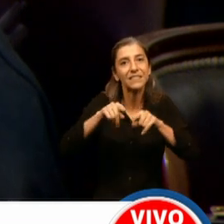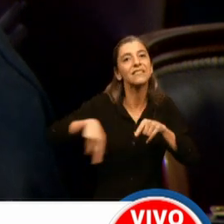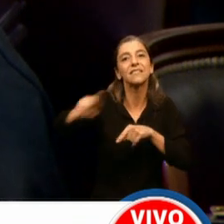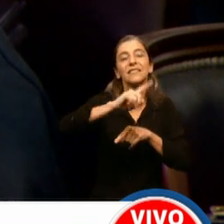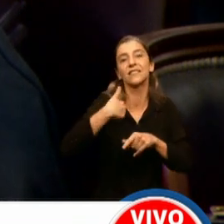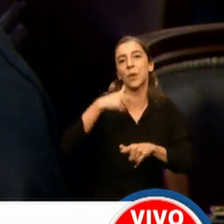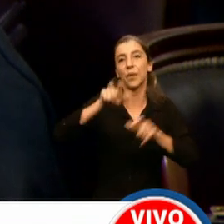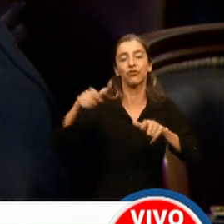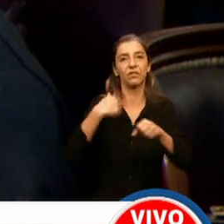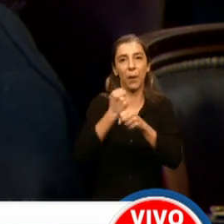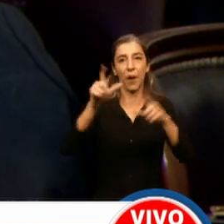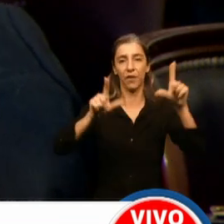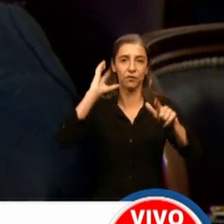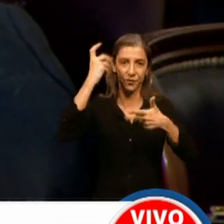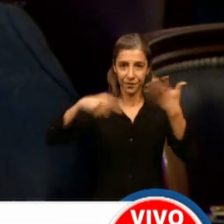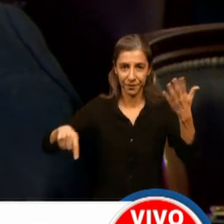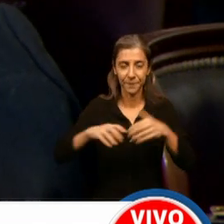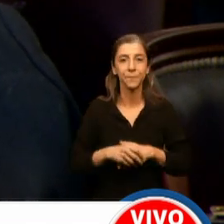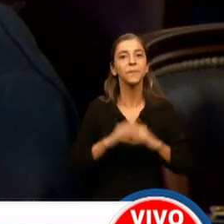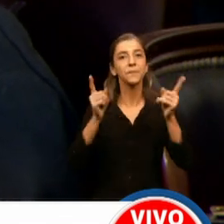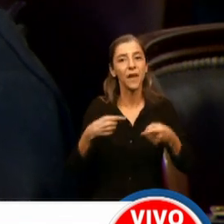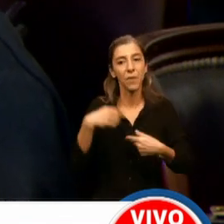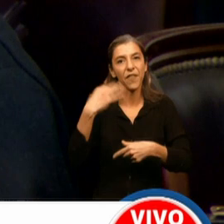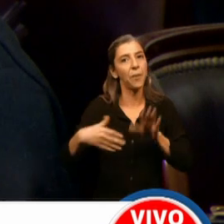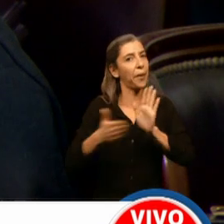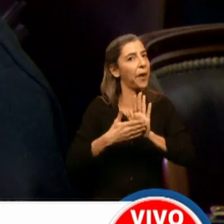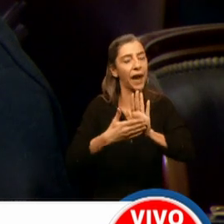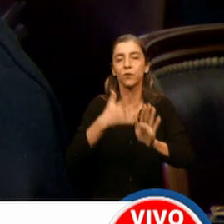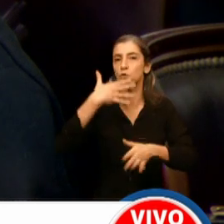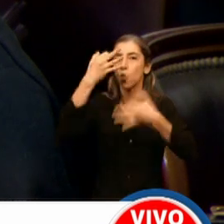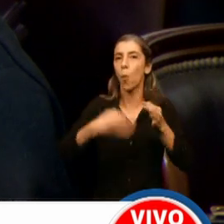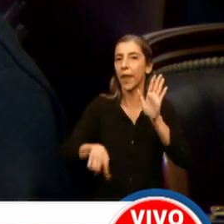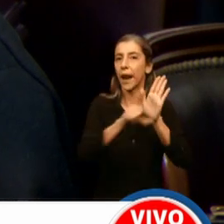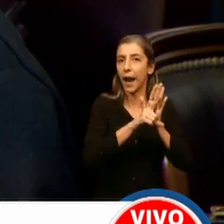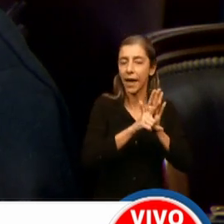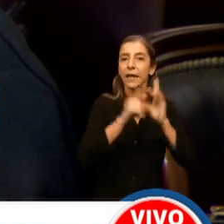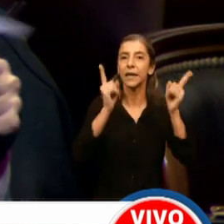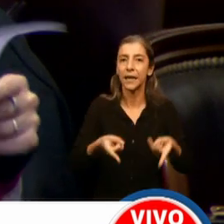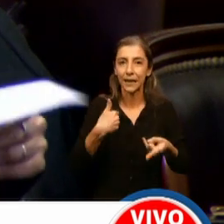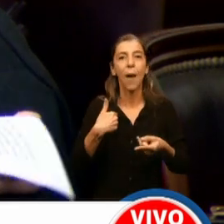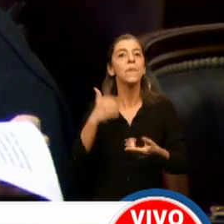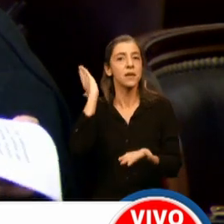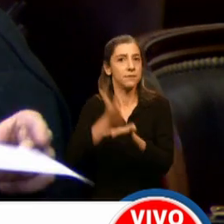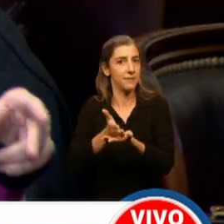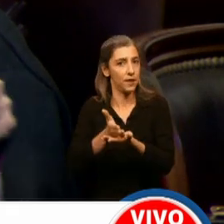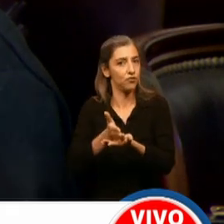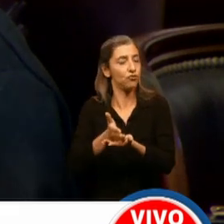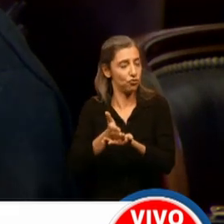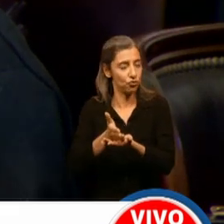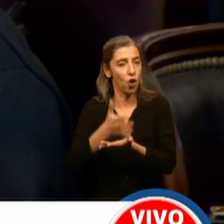trabajan en los medios además de su función de garante del cumplimiento de la ley y de aplicar las acciones